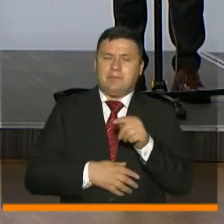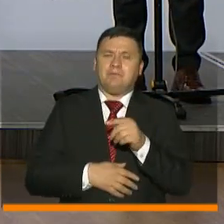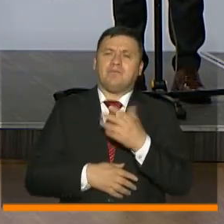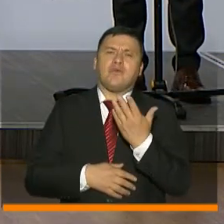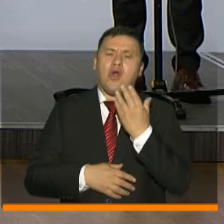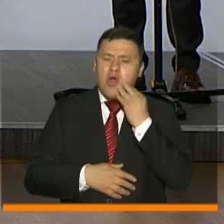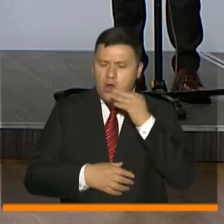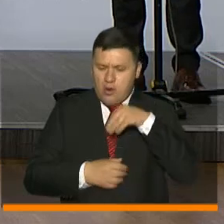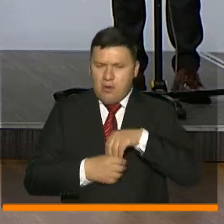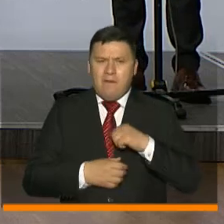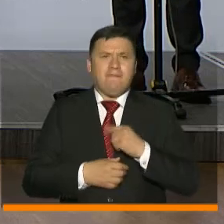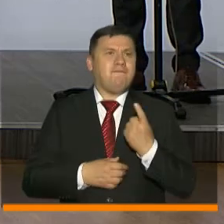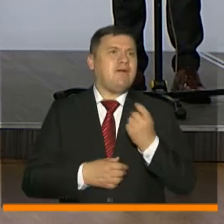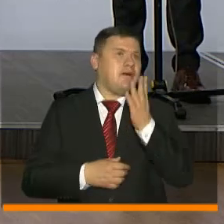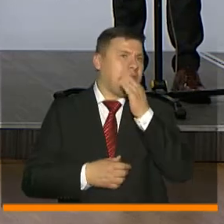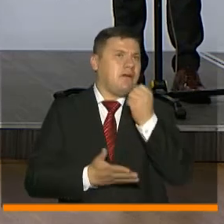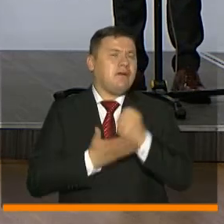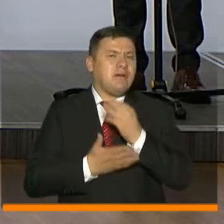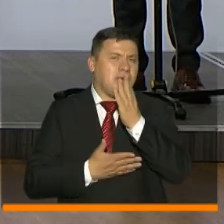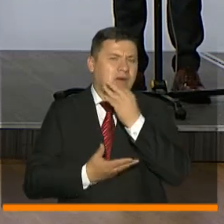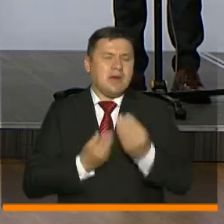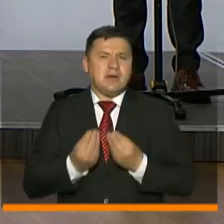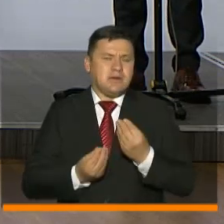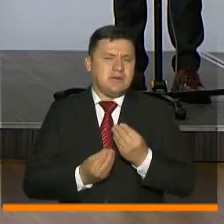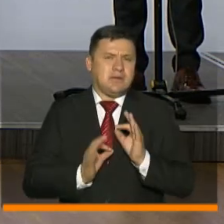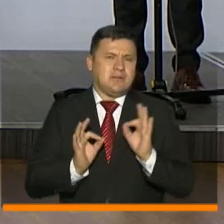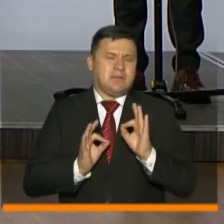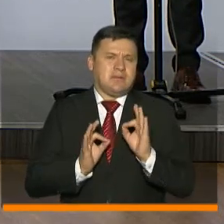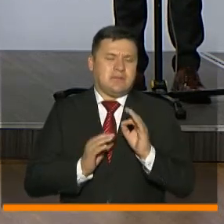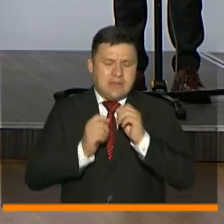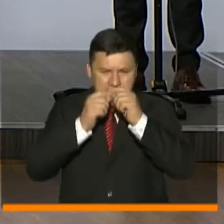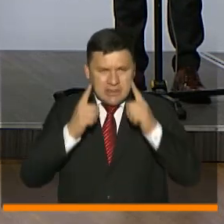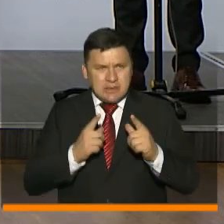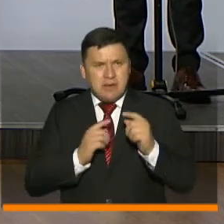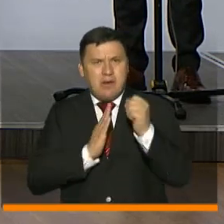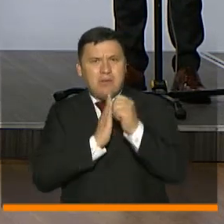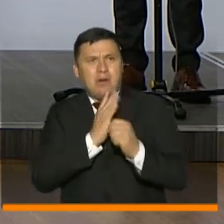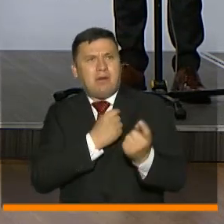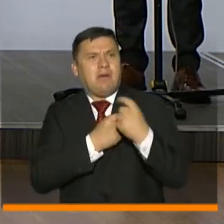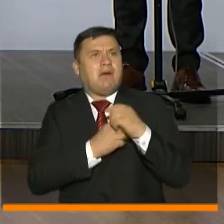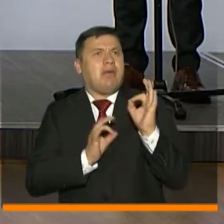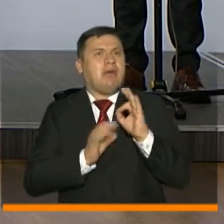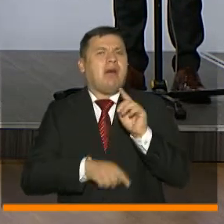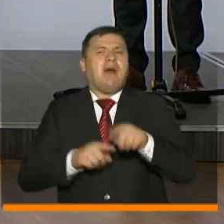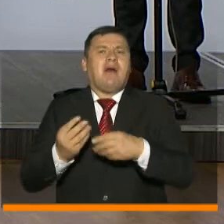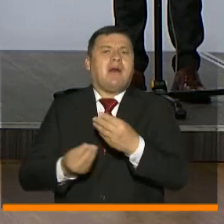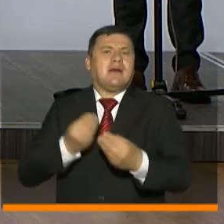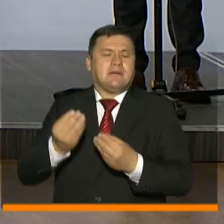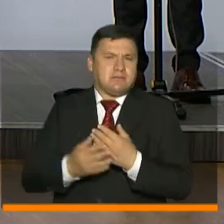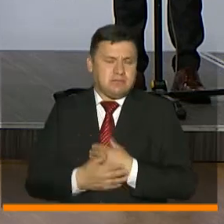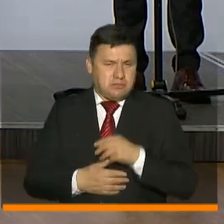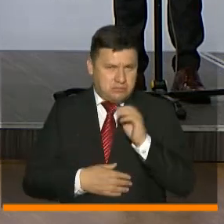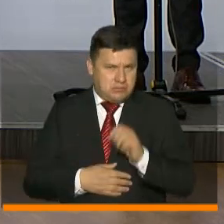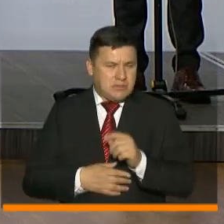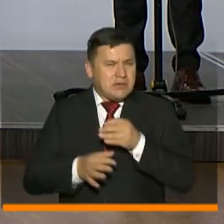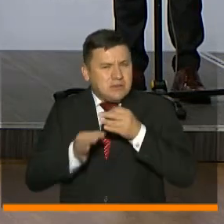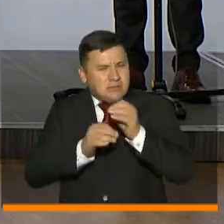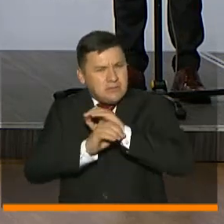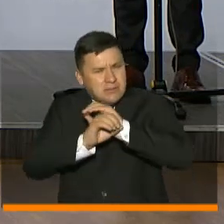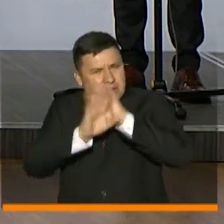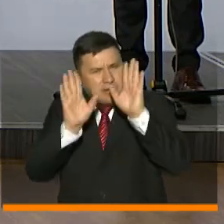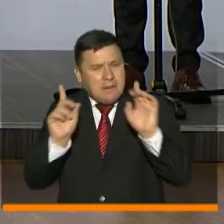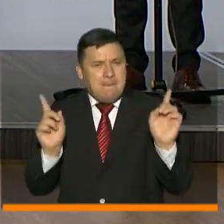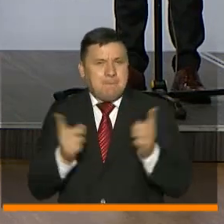los hogares que aún no han sido beneficiados con ningún programa del Estado? Y si pueden explicar de